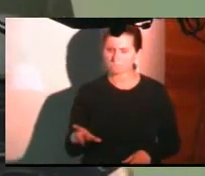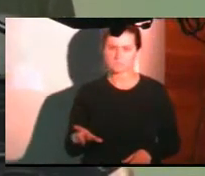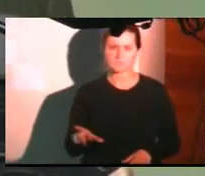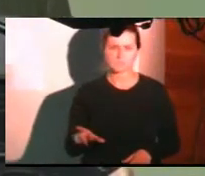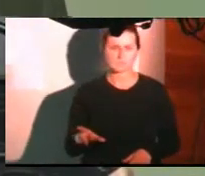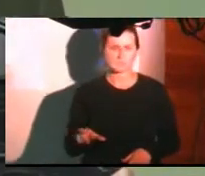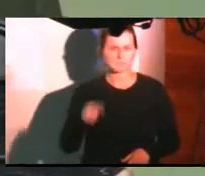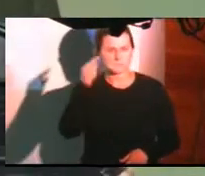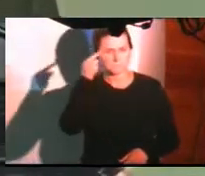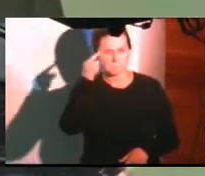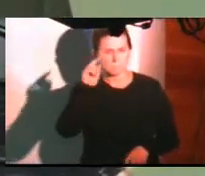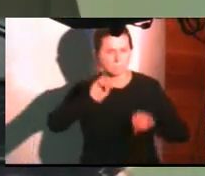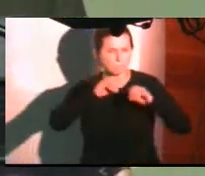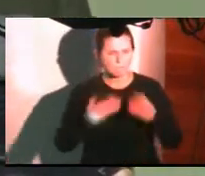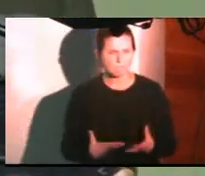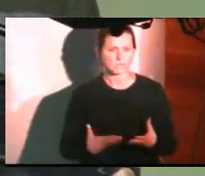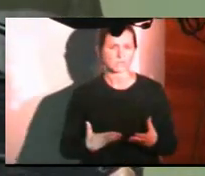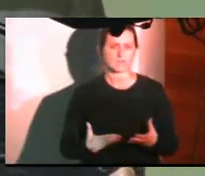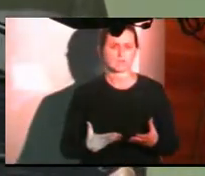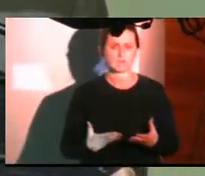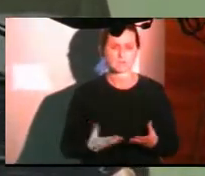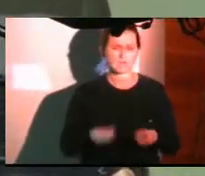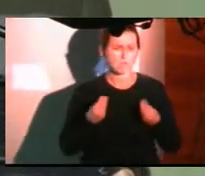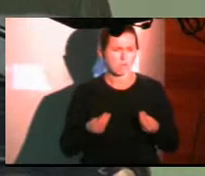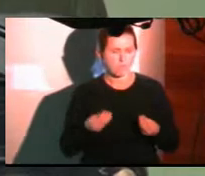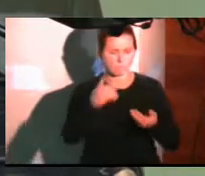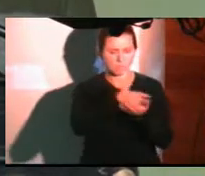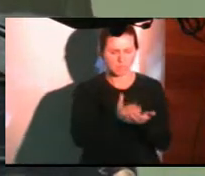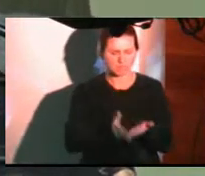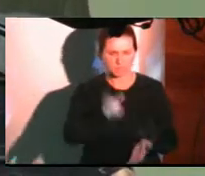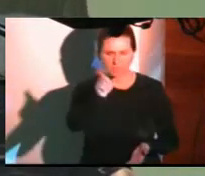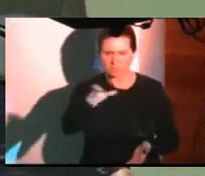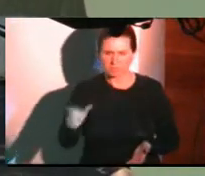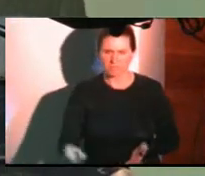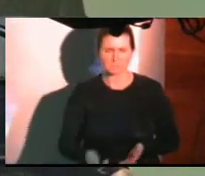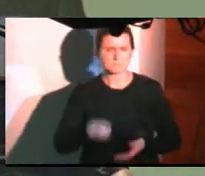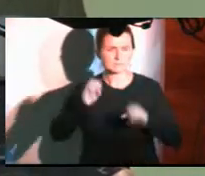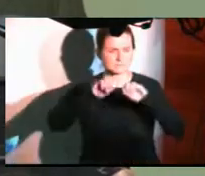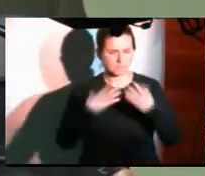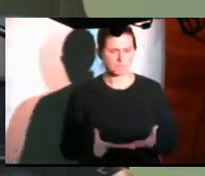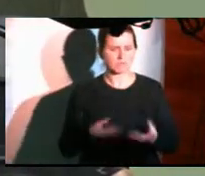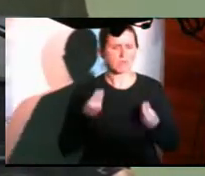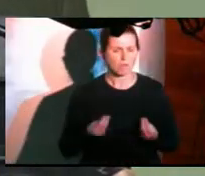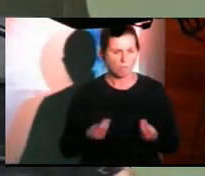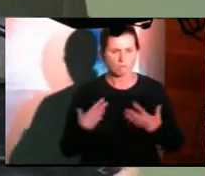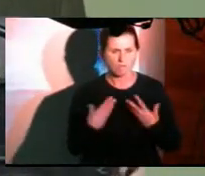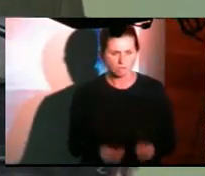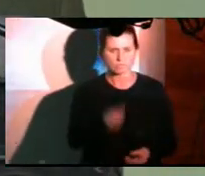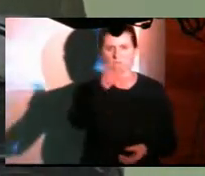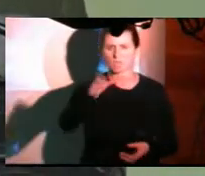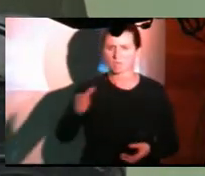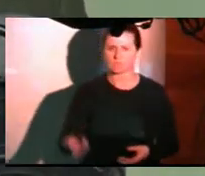la transparencia, la participación, cómo mejorar la solidaridad y